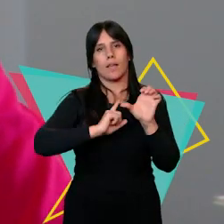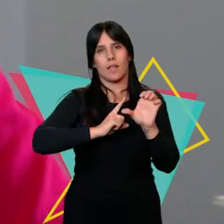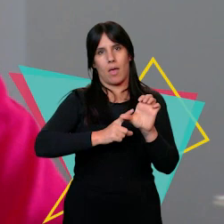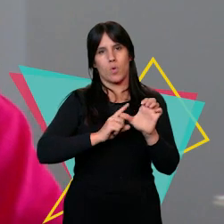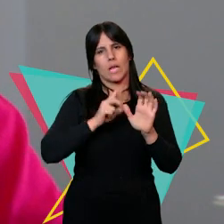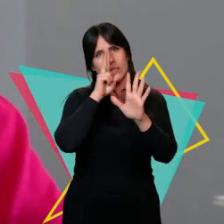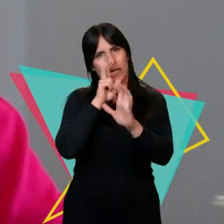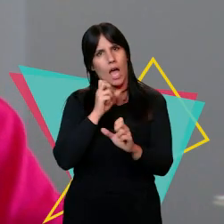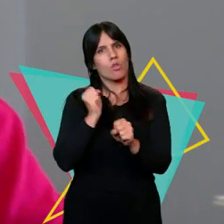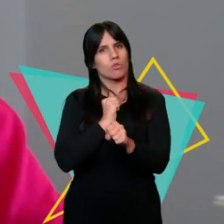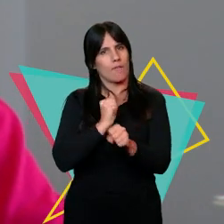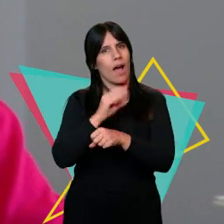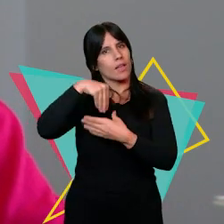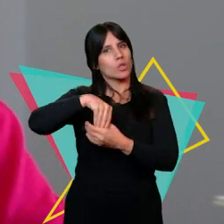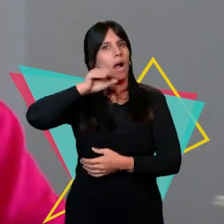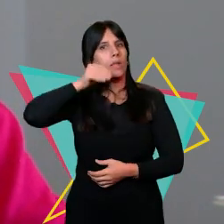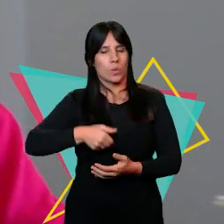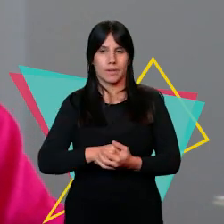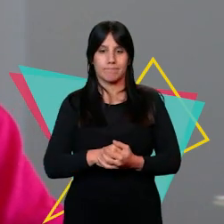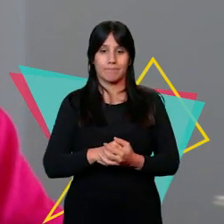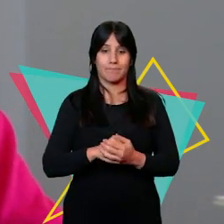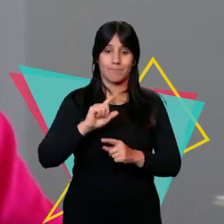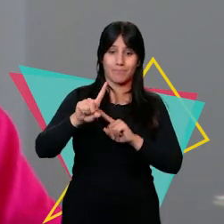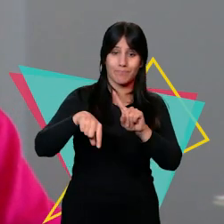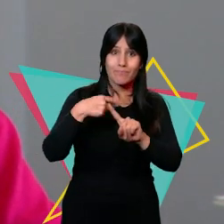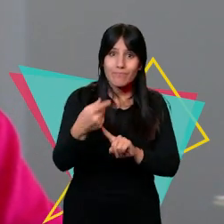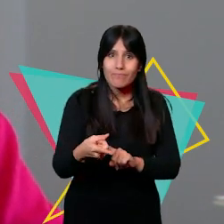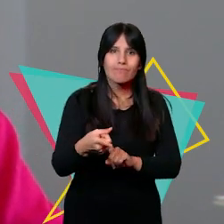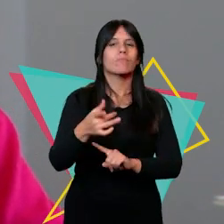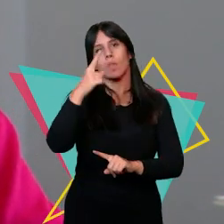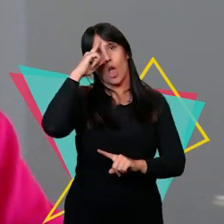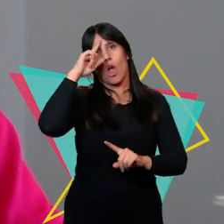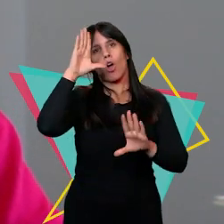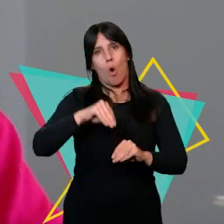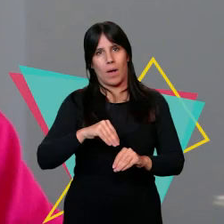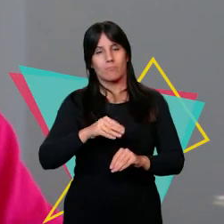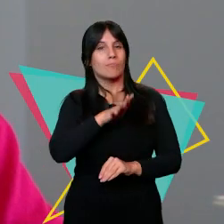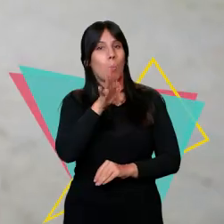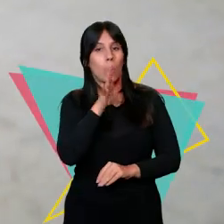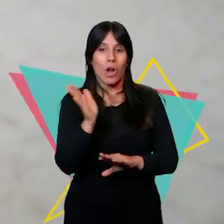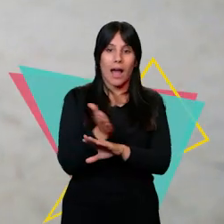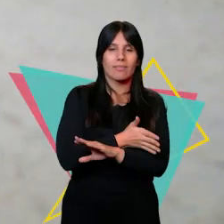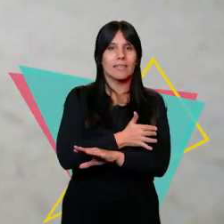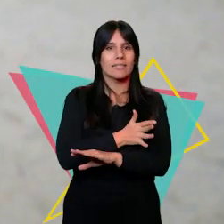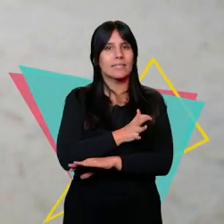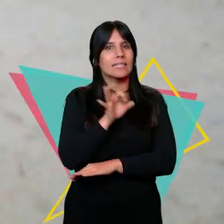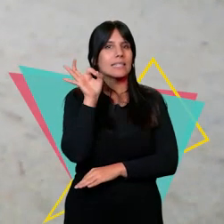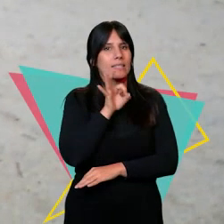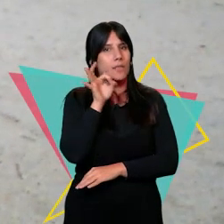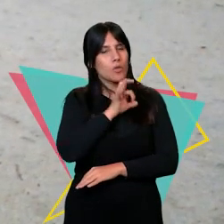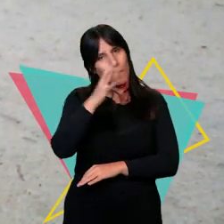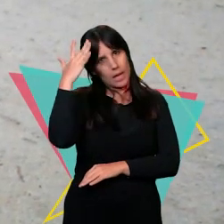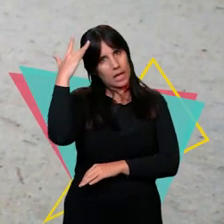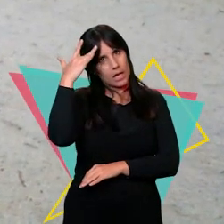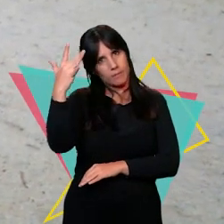7 años. Tuve la mala fortuna de sufrir un coma como consecuencia de un síndrome neuroeléctrico maligno. Yo, después del